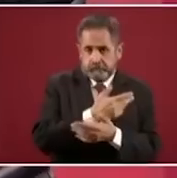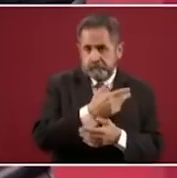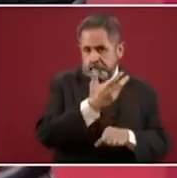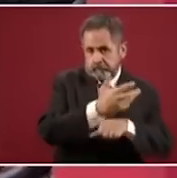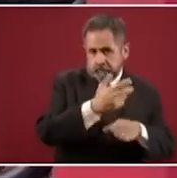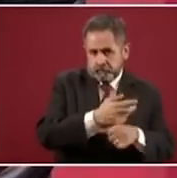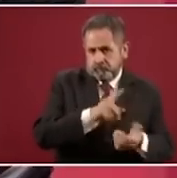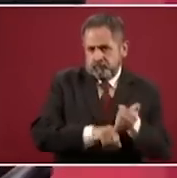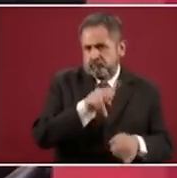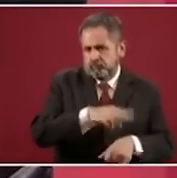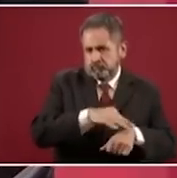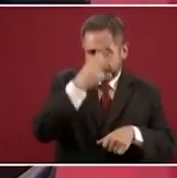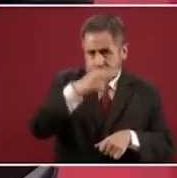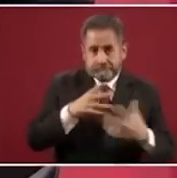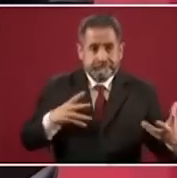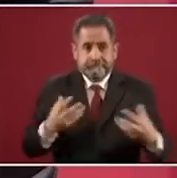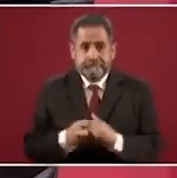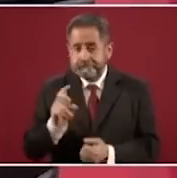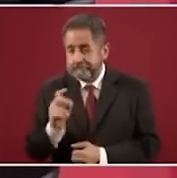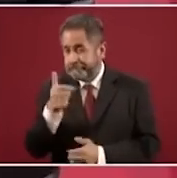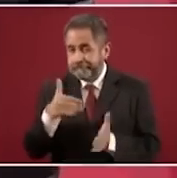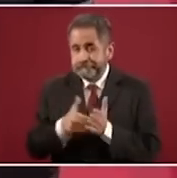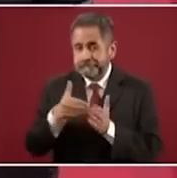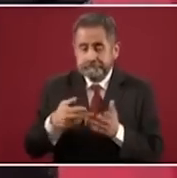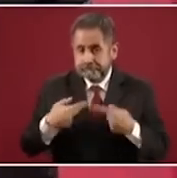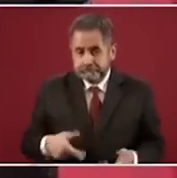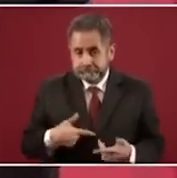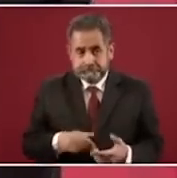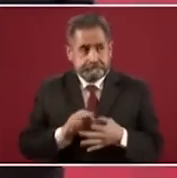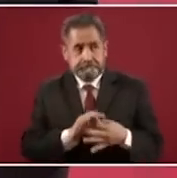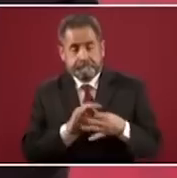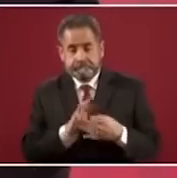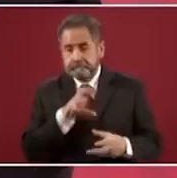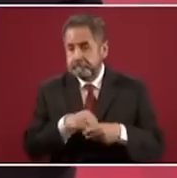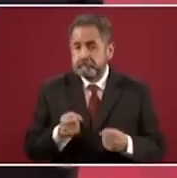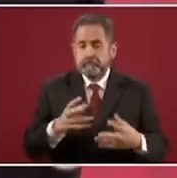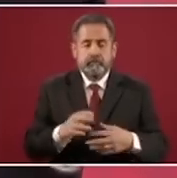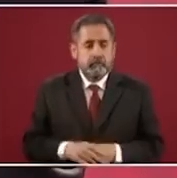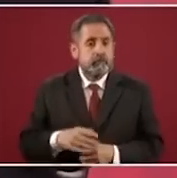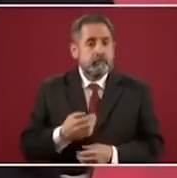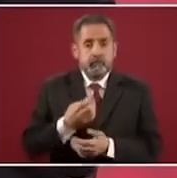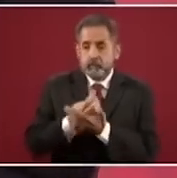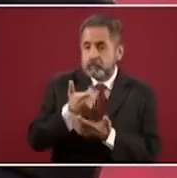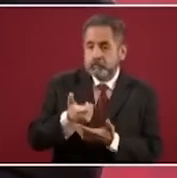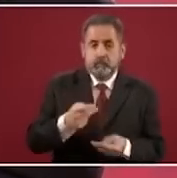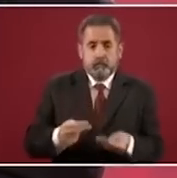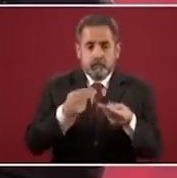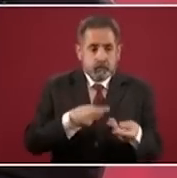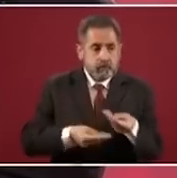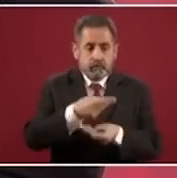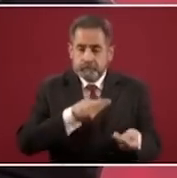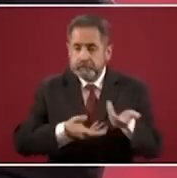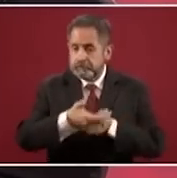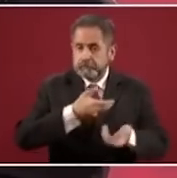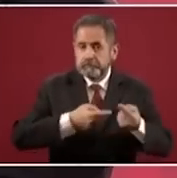Unidos. Es una relación fundamental, sobre todo en lo económico, en lo comercial,